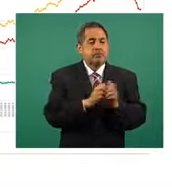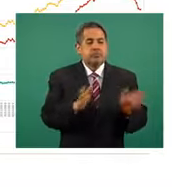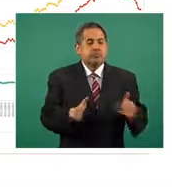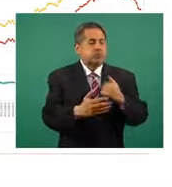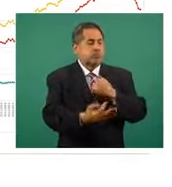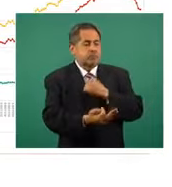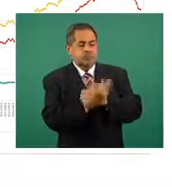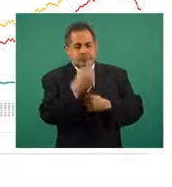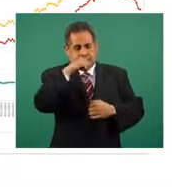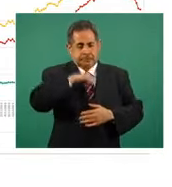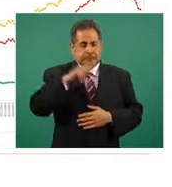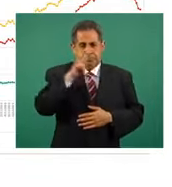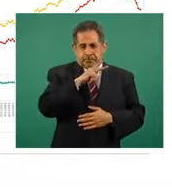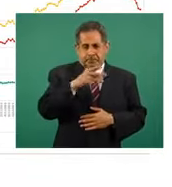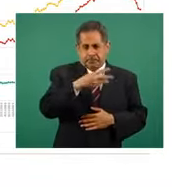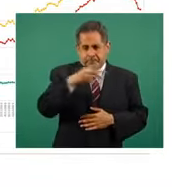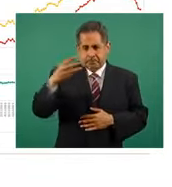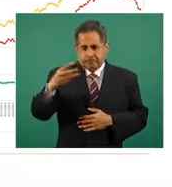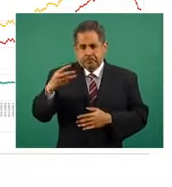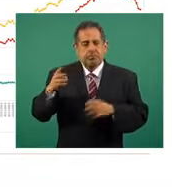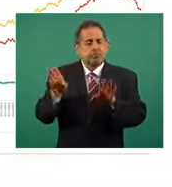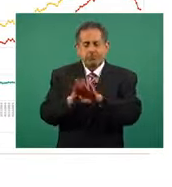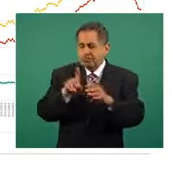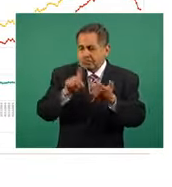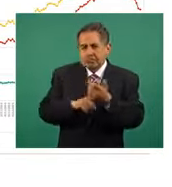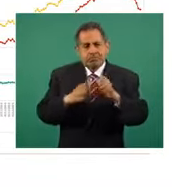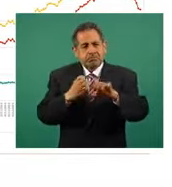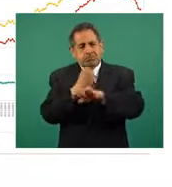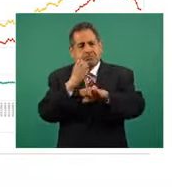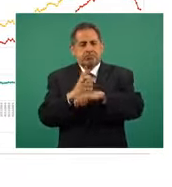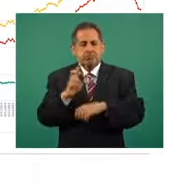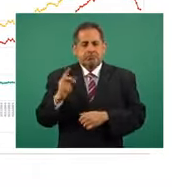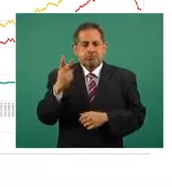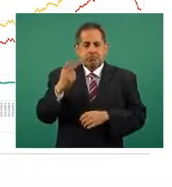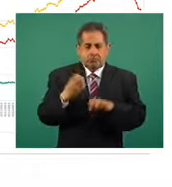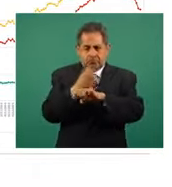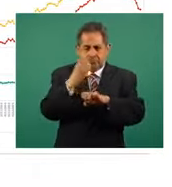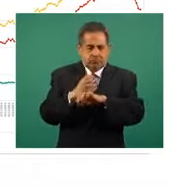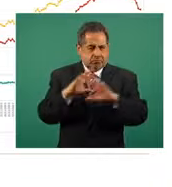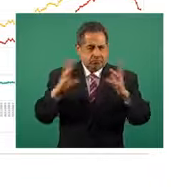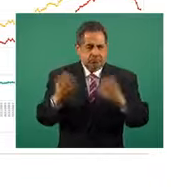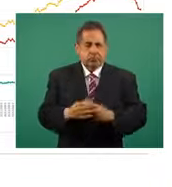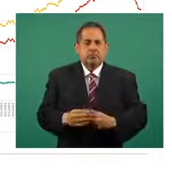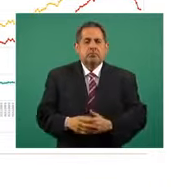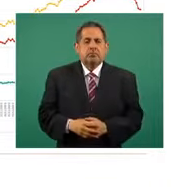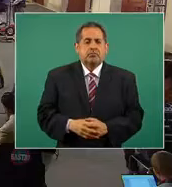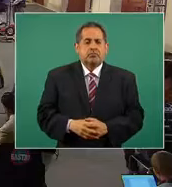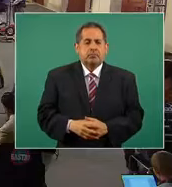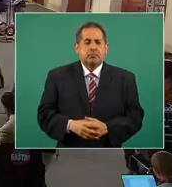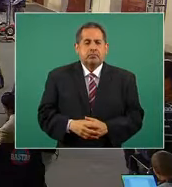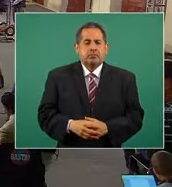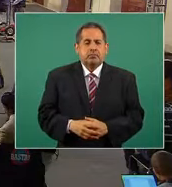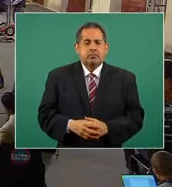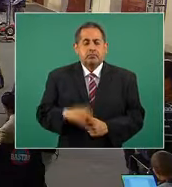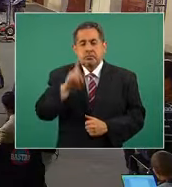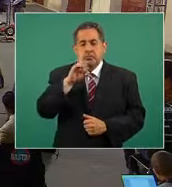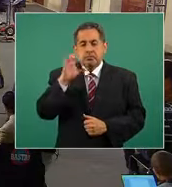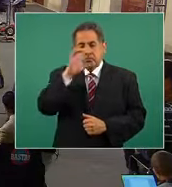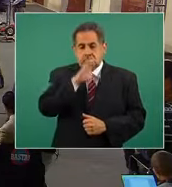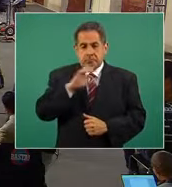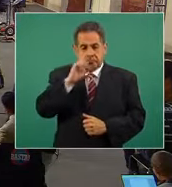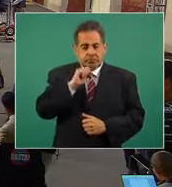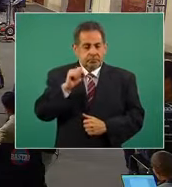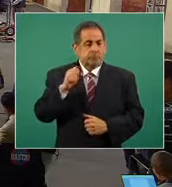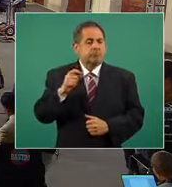ventilador. Misma lógica para las 32 entidades federativas, vamos a verlas de manera panorámica. Aguascalientes. En Aguascalientes, aunque